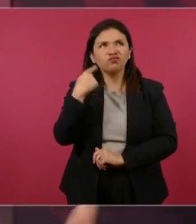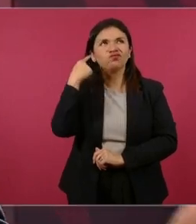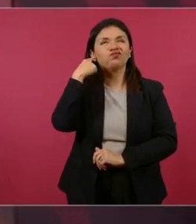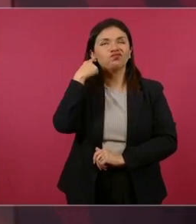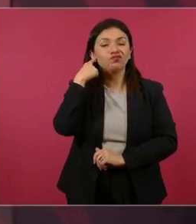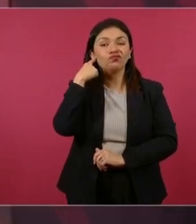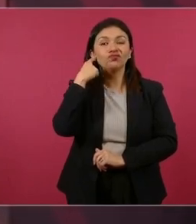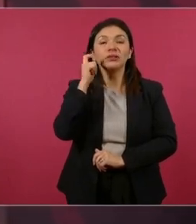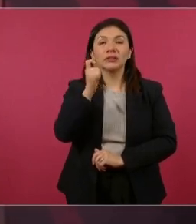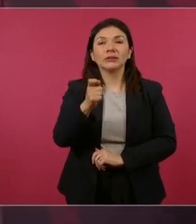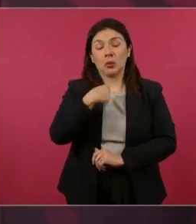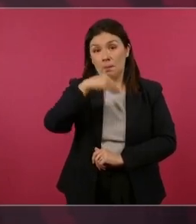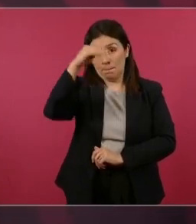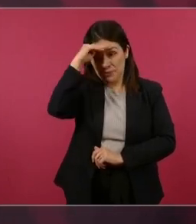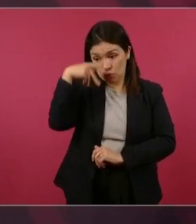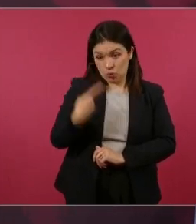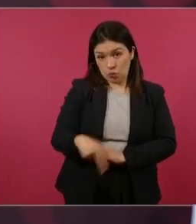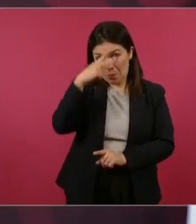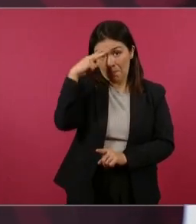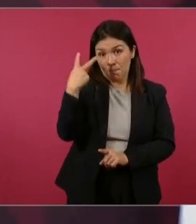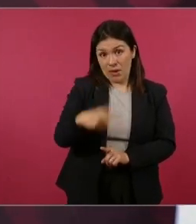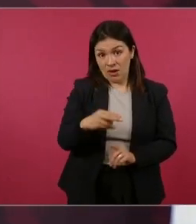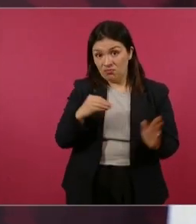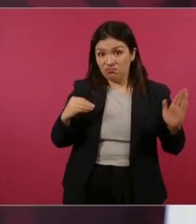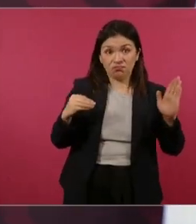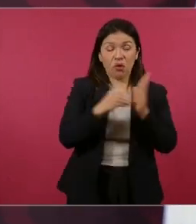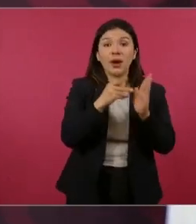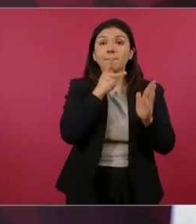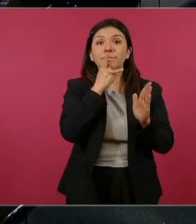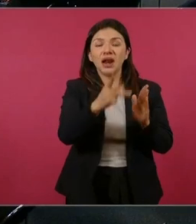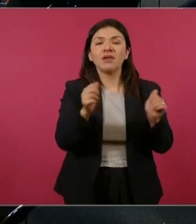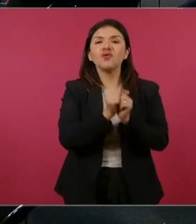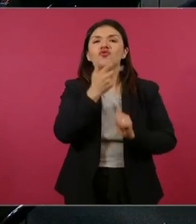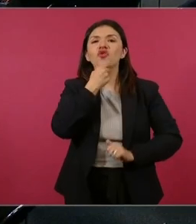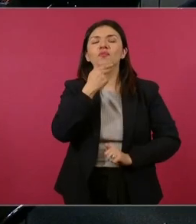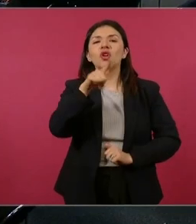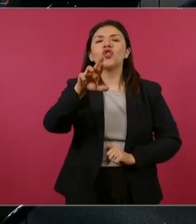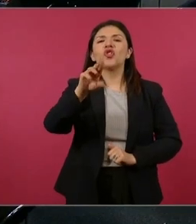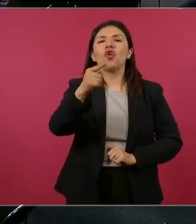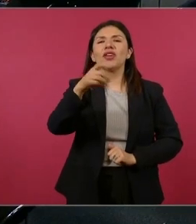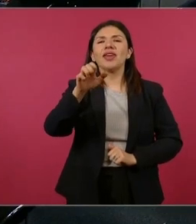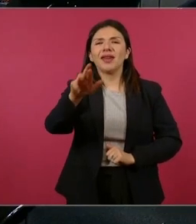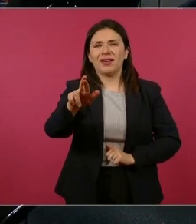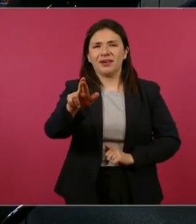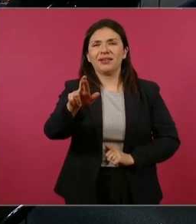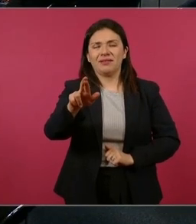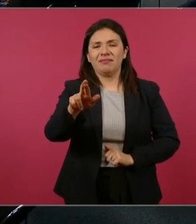que era de México y que la había acuñado Roger Bartra.